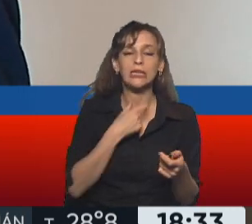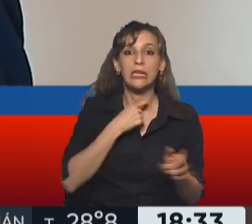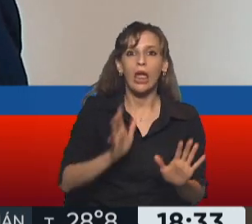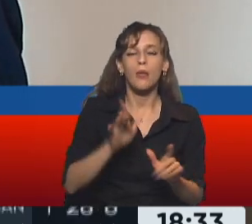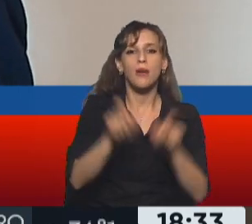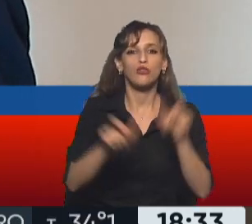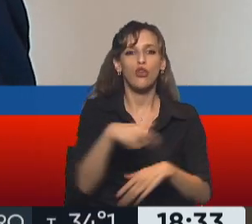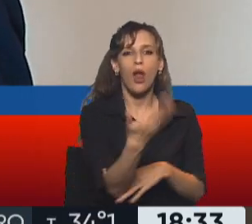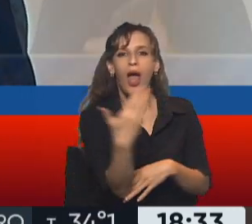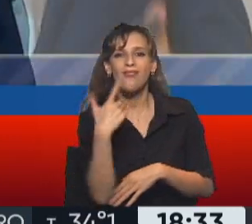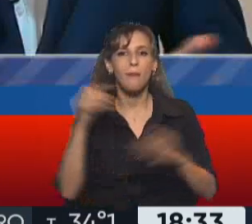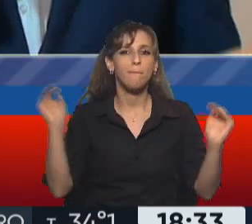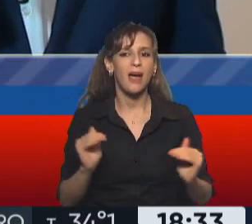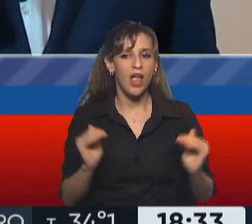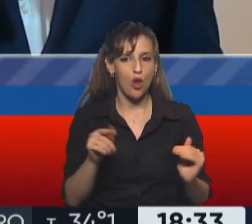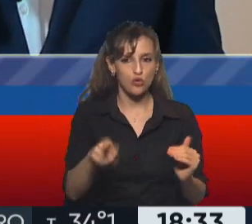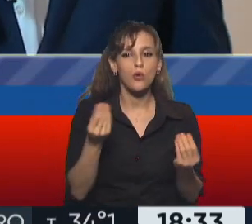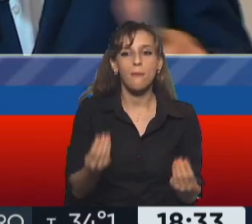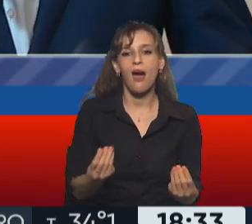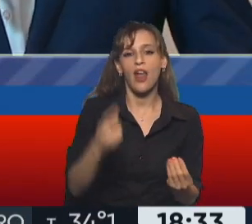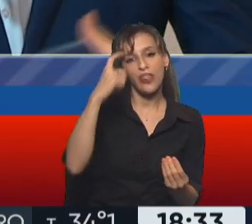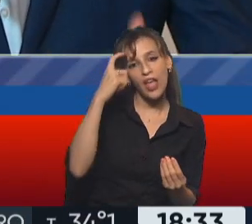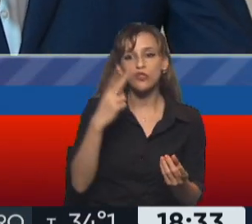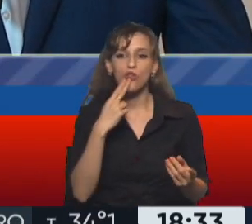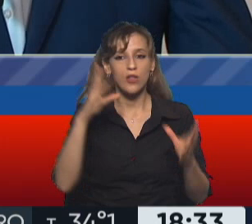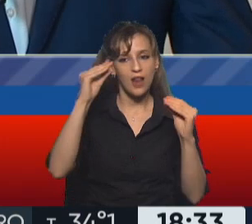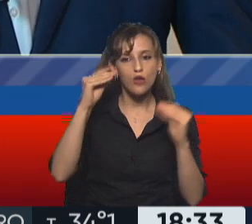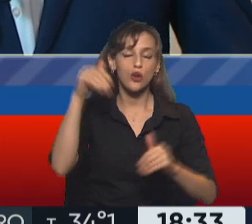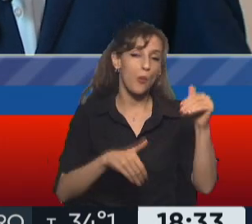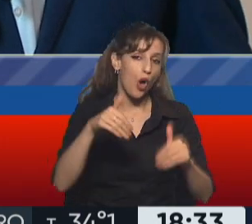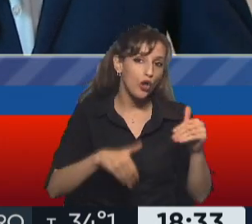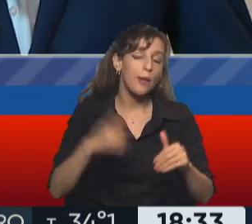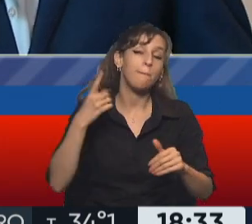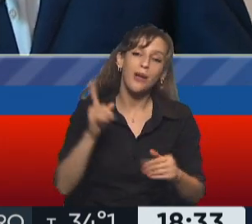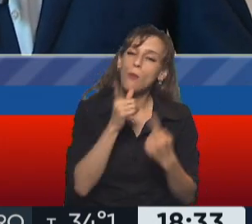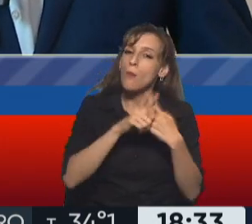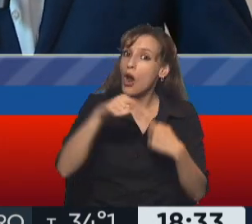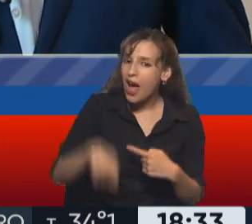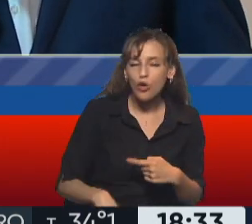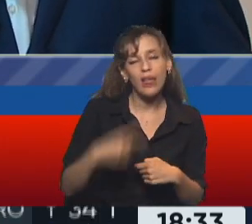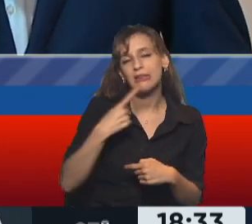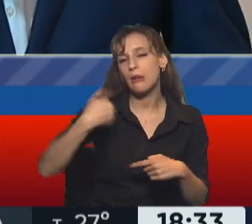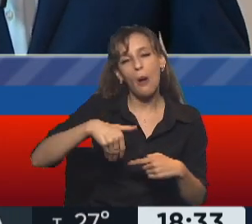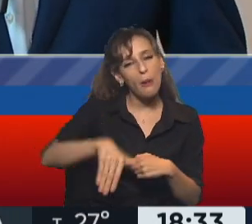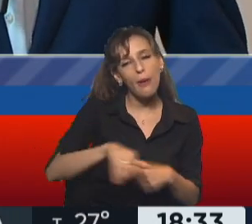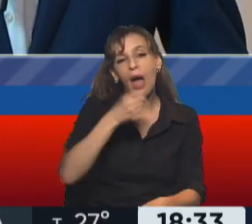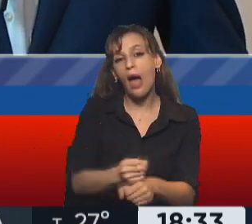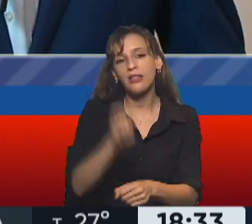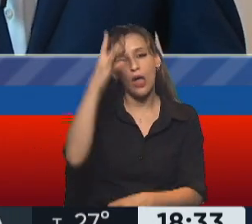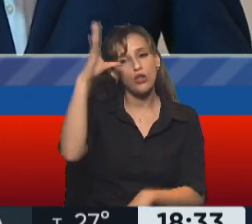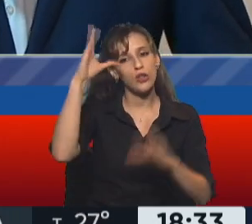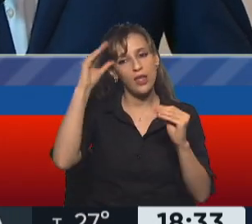oradores para estar votando entre las 10 y las 11 de la noche, pero hasta ahora las estimaciones indican que el debate llegará hasta la hora 24